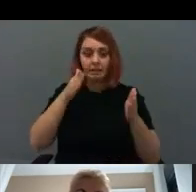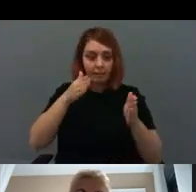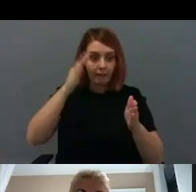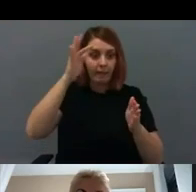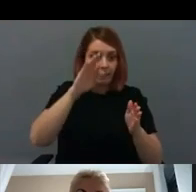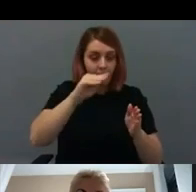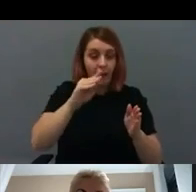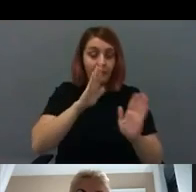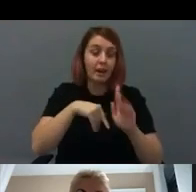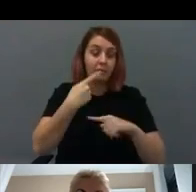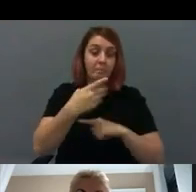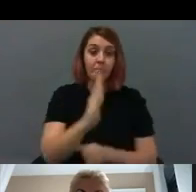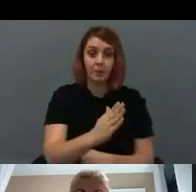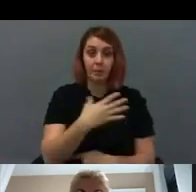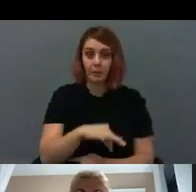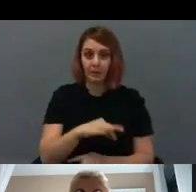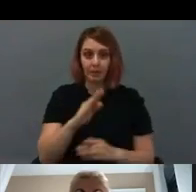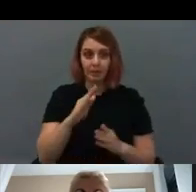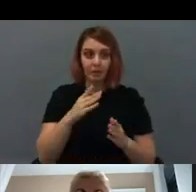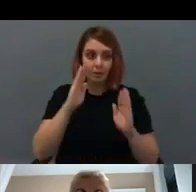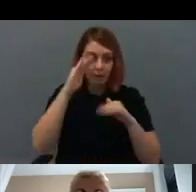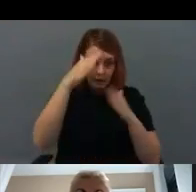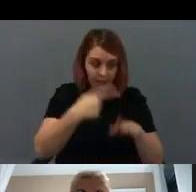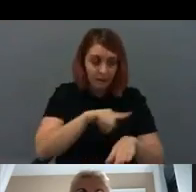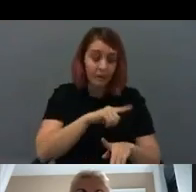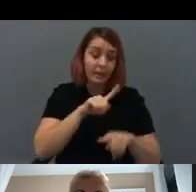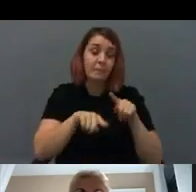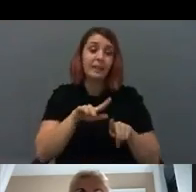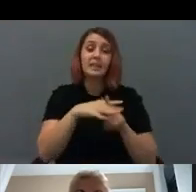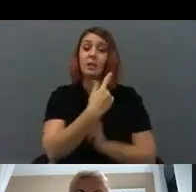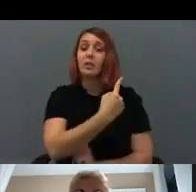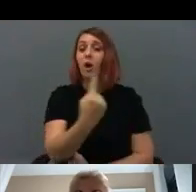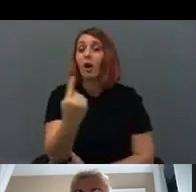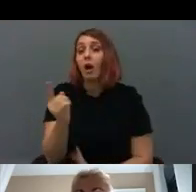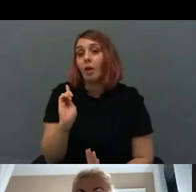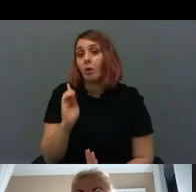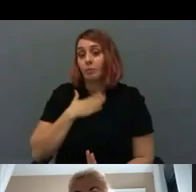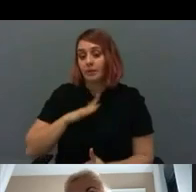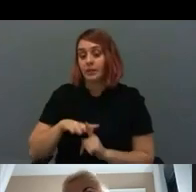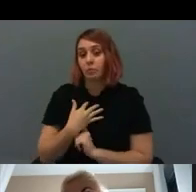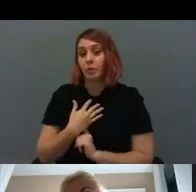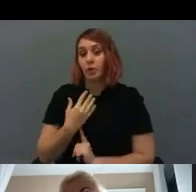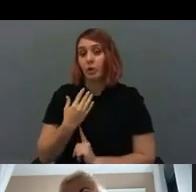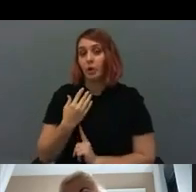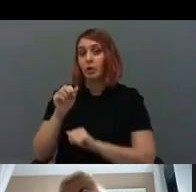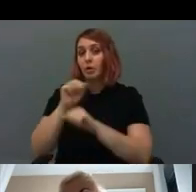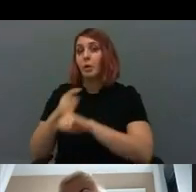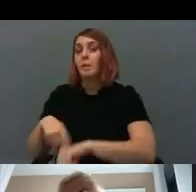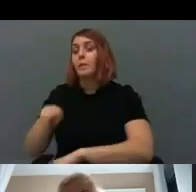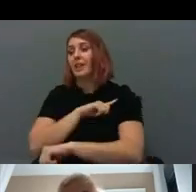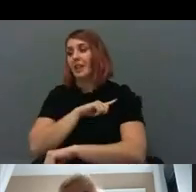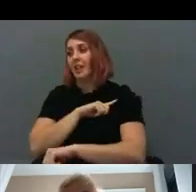que hace es un perjuicio. Yo creo que es cada caso en particular. En el caso mío no creo que la superprotección ha